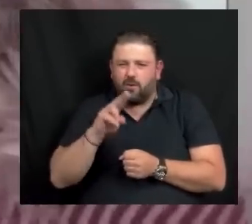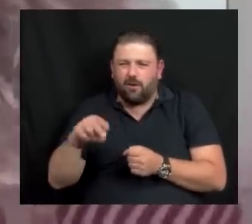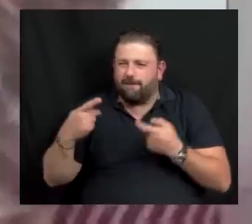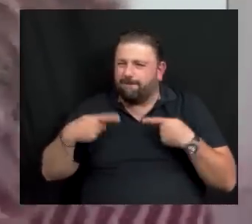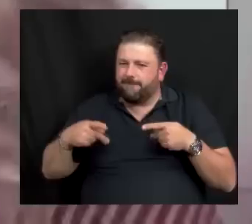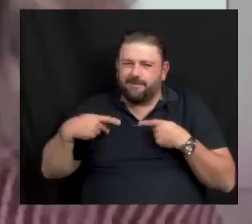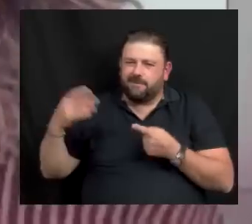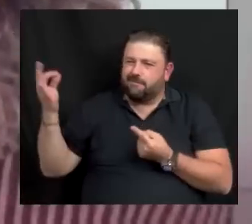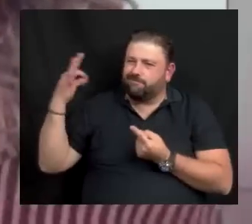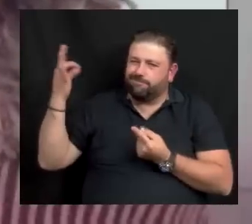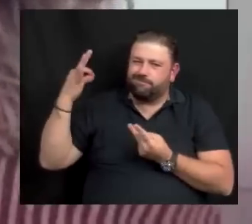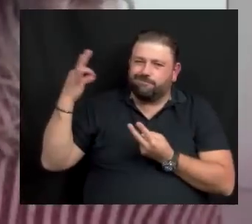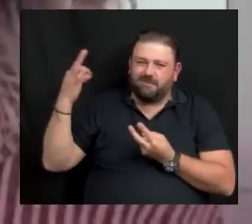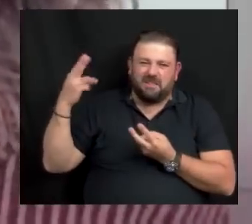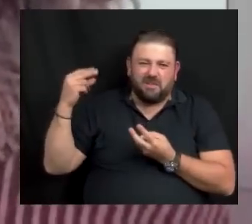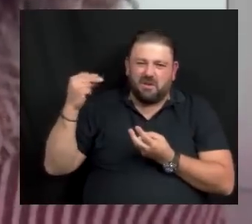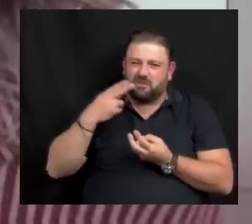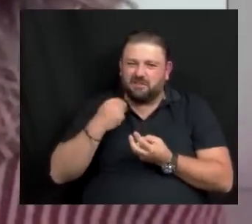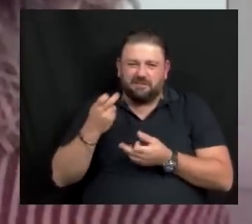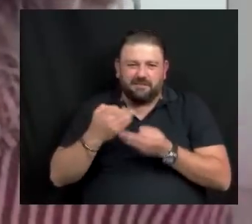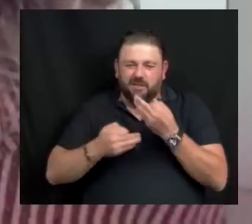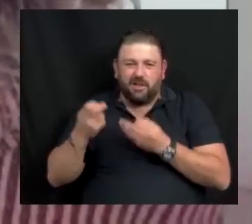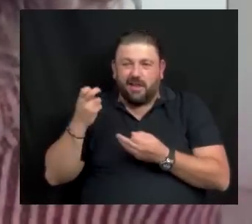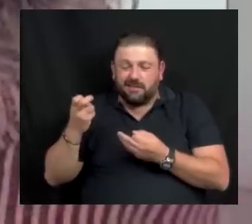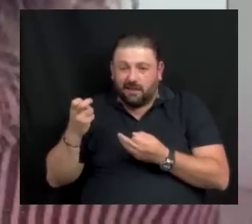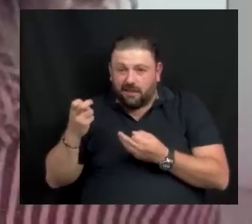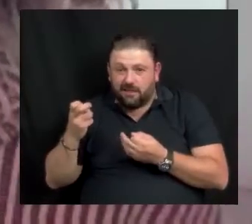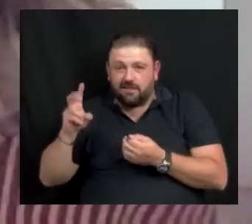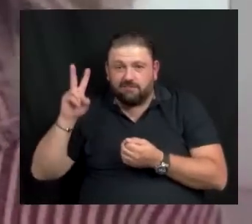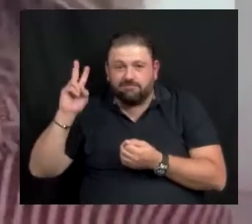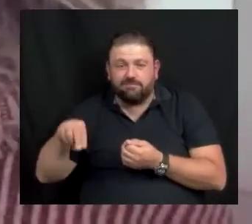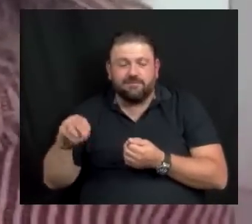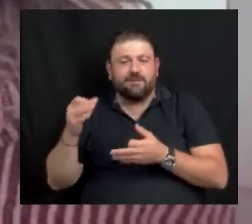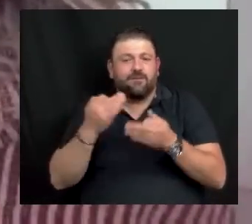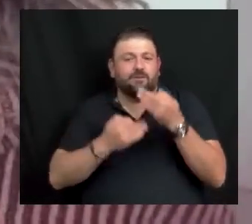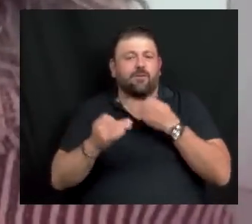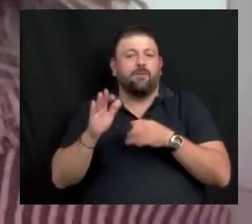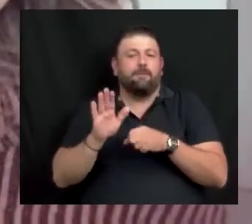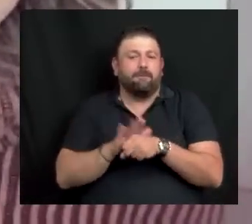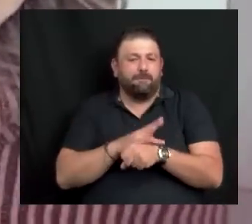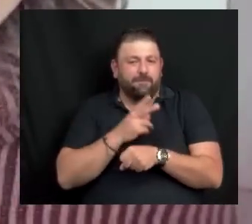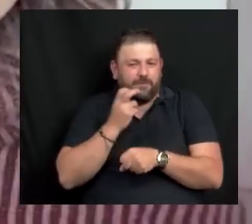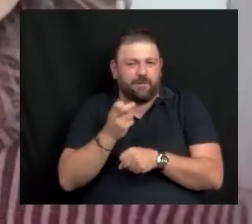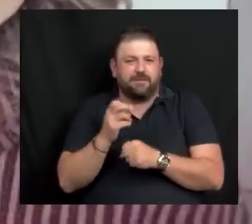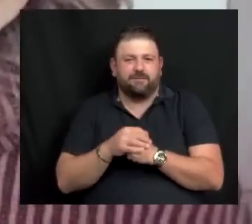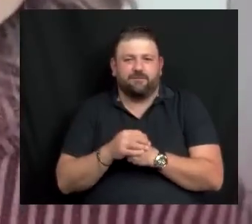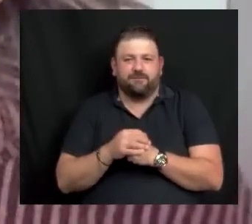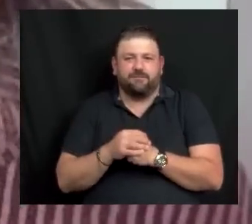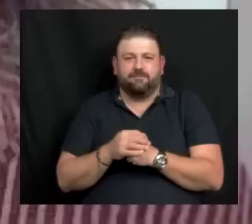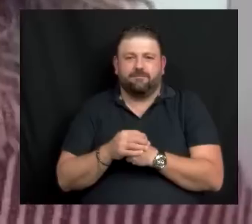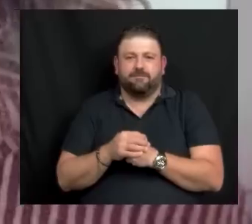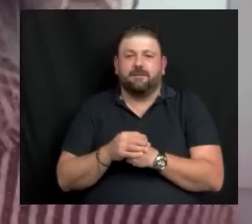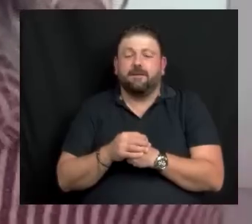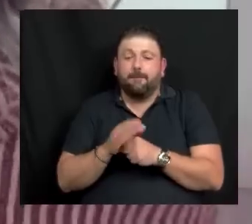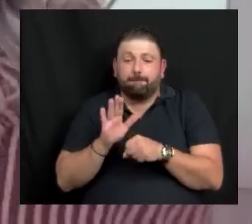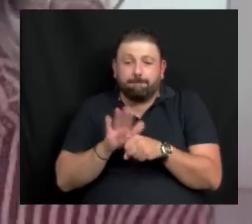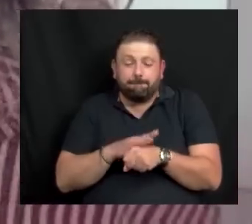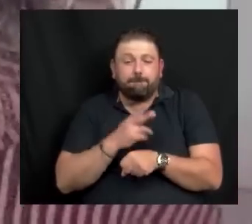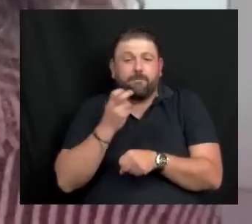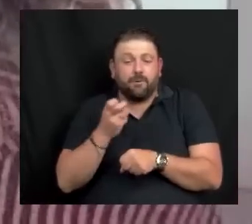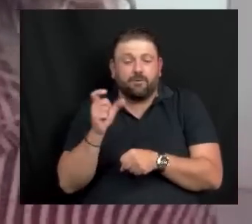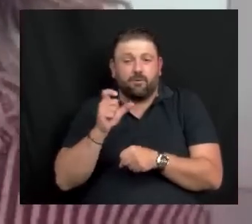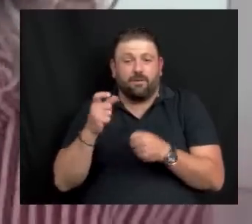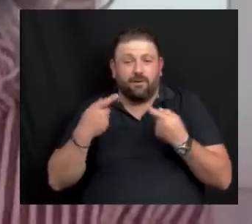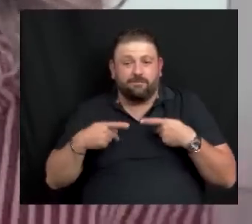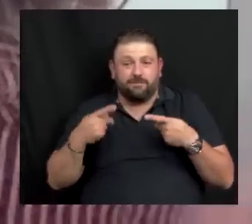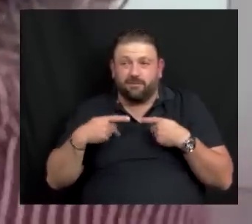por una distracción, ¿sí? Algo que te pueda mover o... Fíjense yo cómo les llamo a las distracciones. Son aquellas